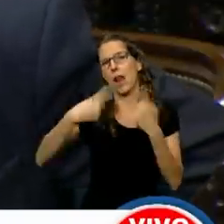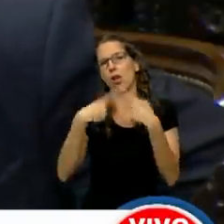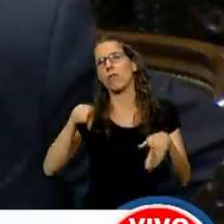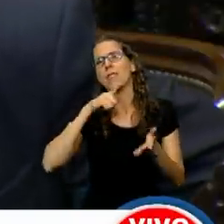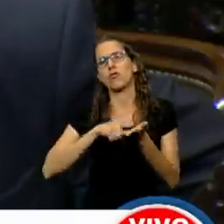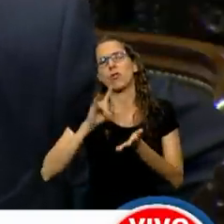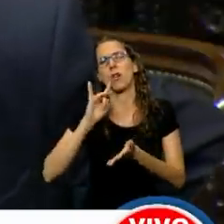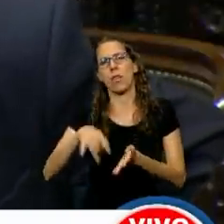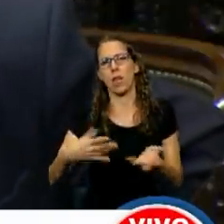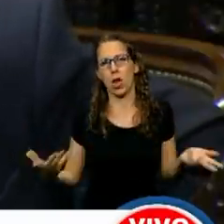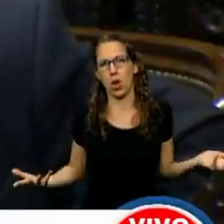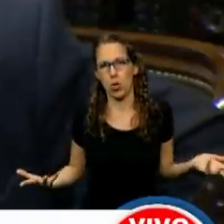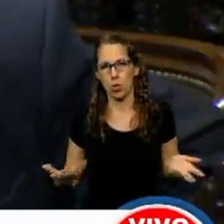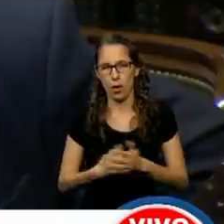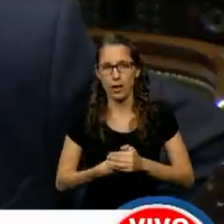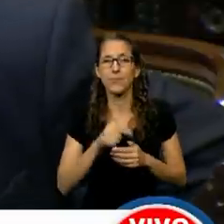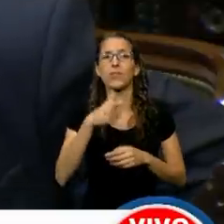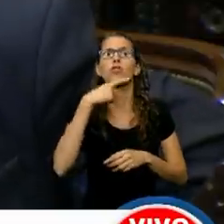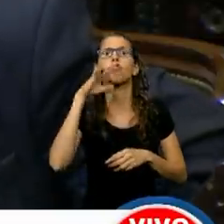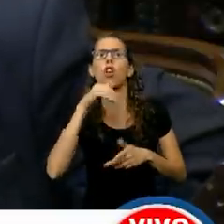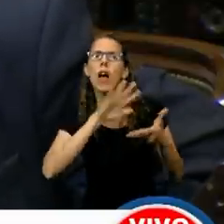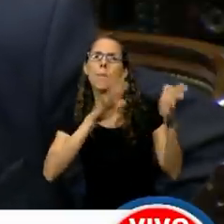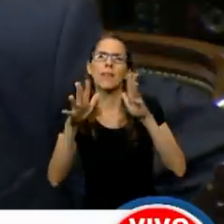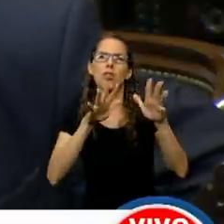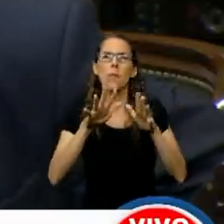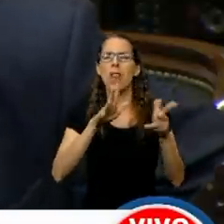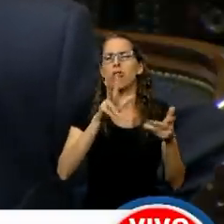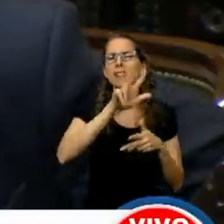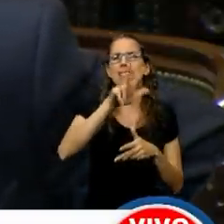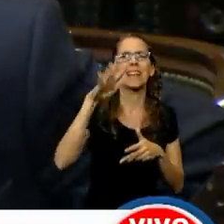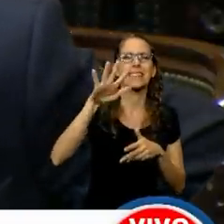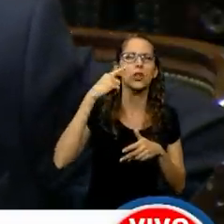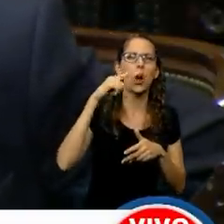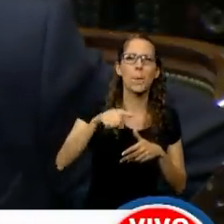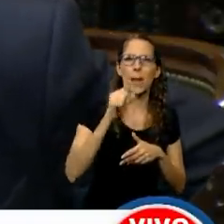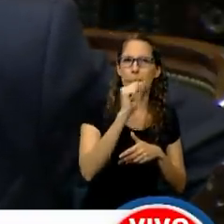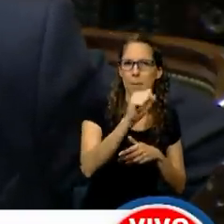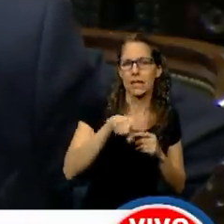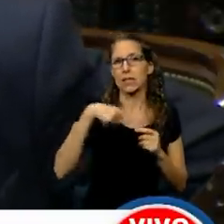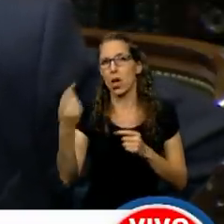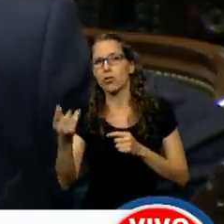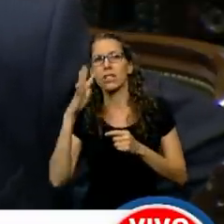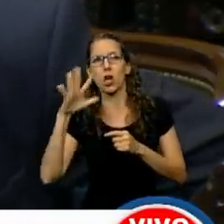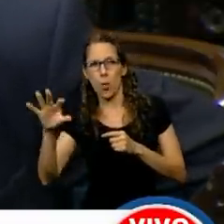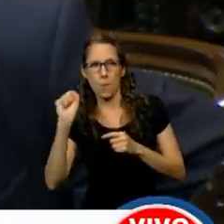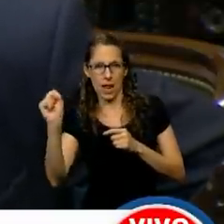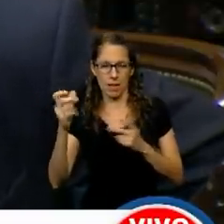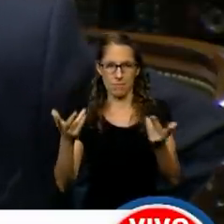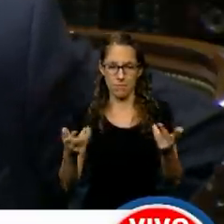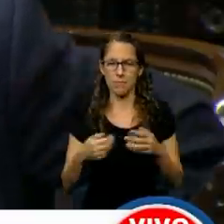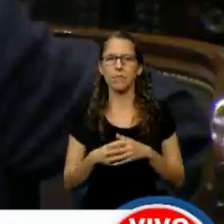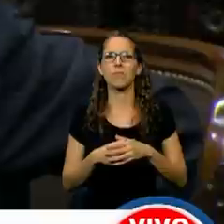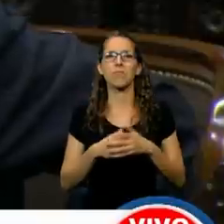esta precio de la soja debe andar por 35 mil pesos frente a estas altas serán 5000 quedan